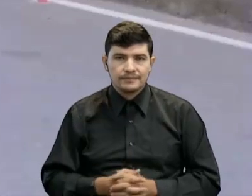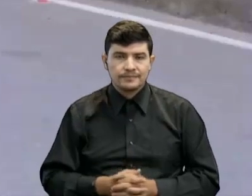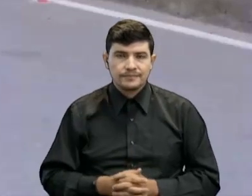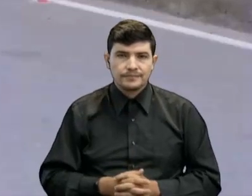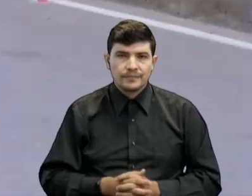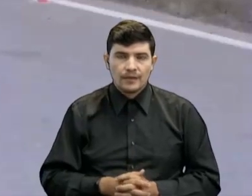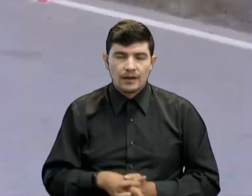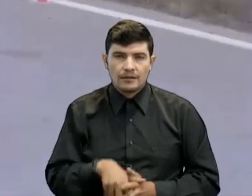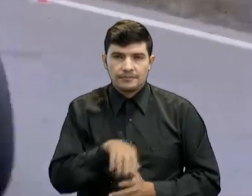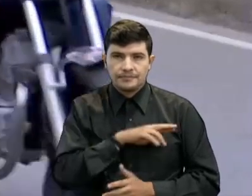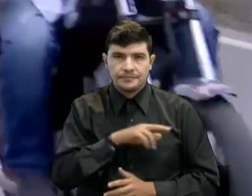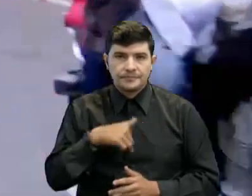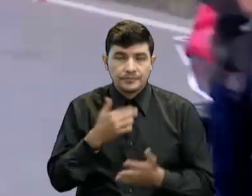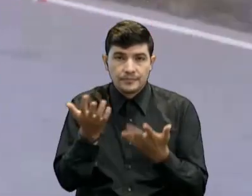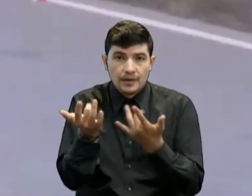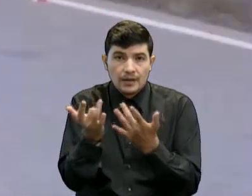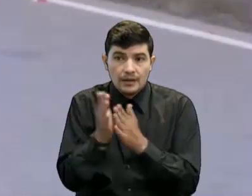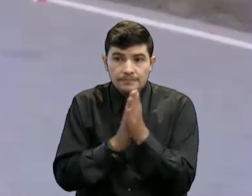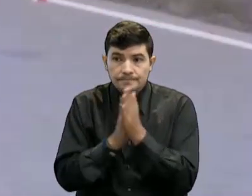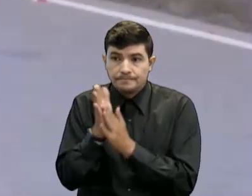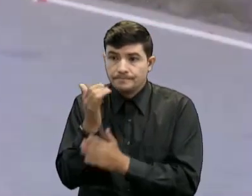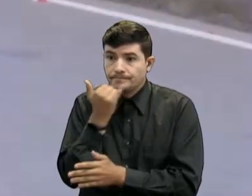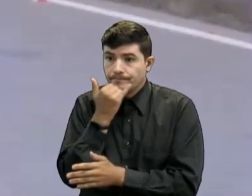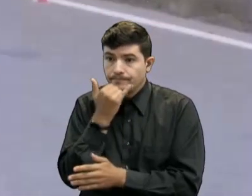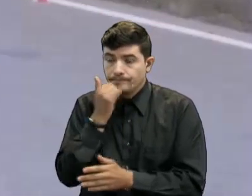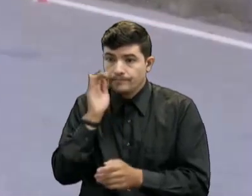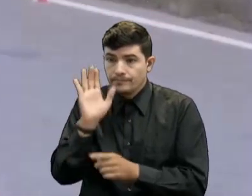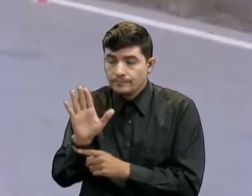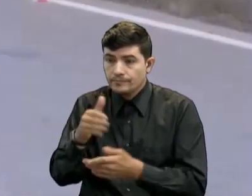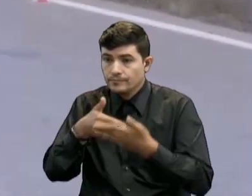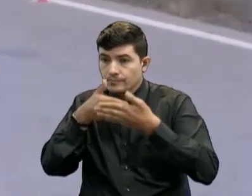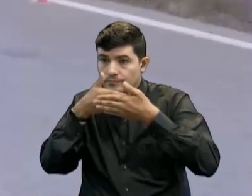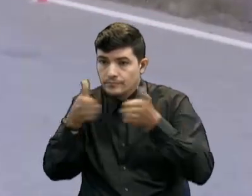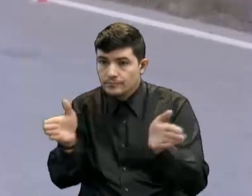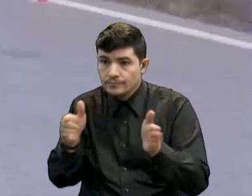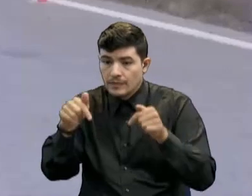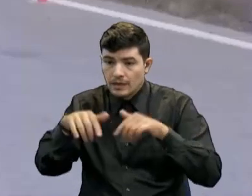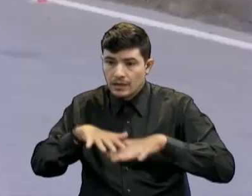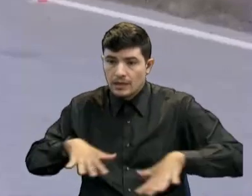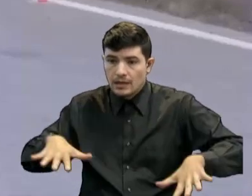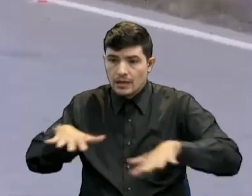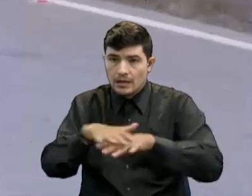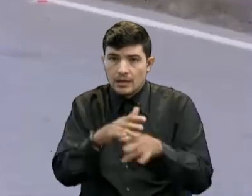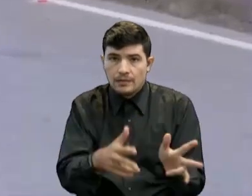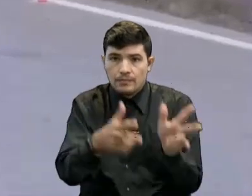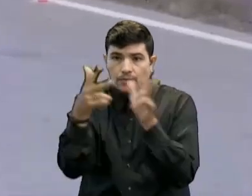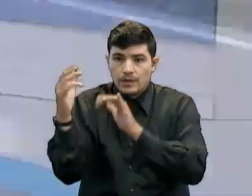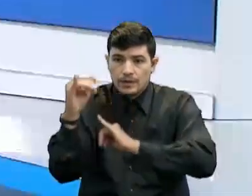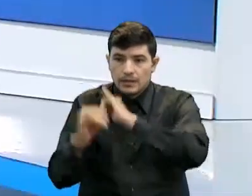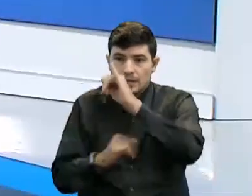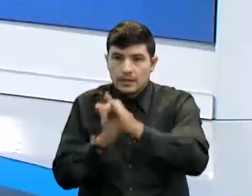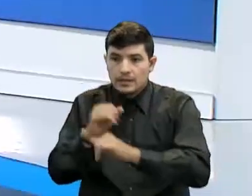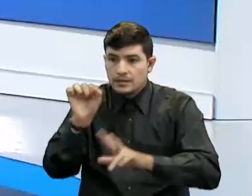Nosotros nos vamos a mantener a la expectativa de qué pase con la reapertura de la frontera. Es la información que